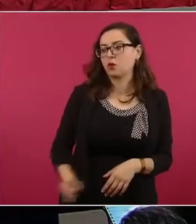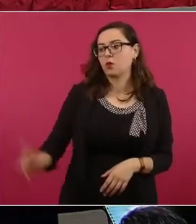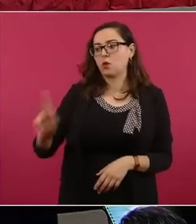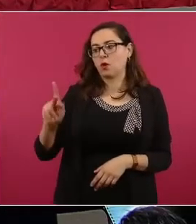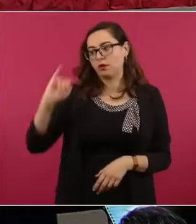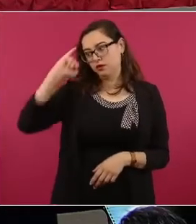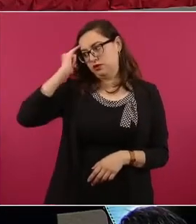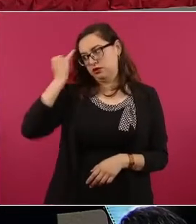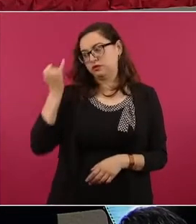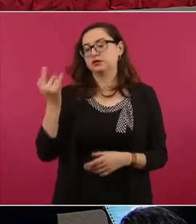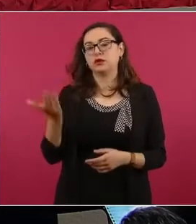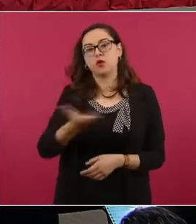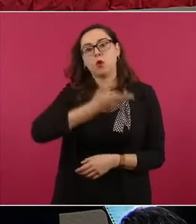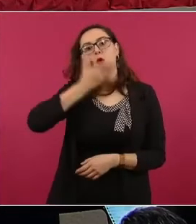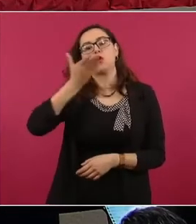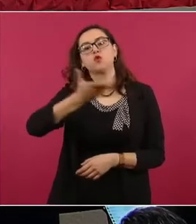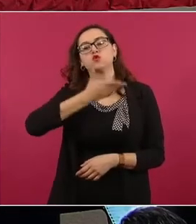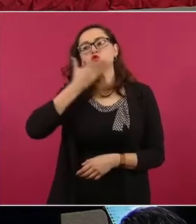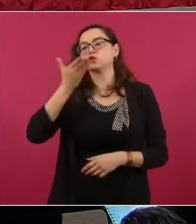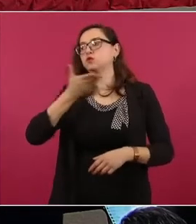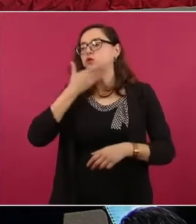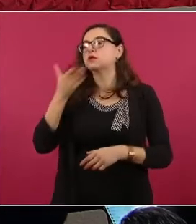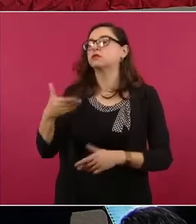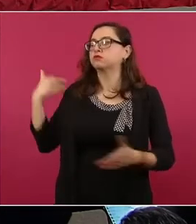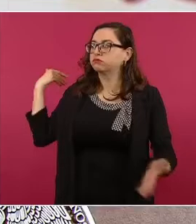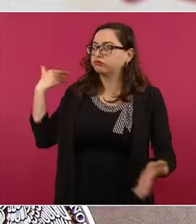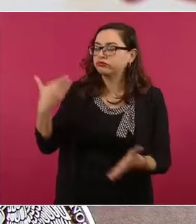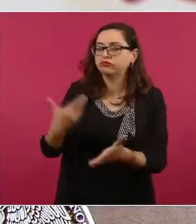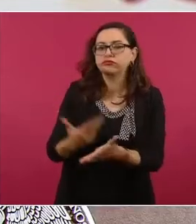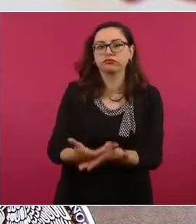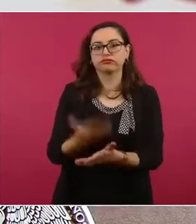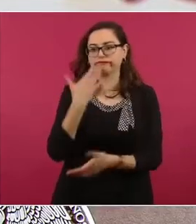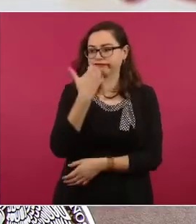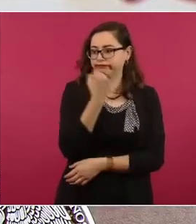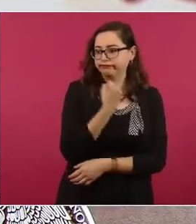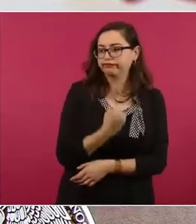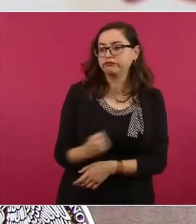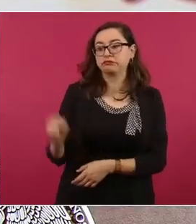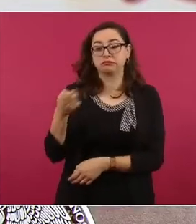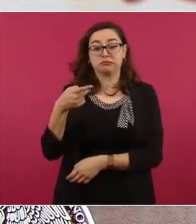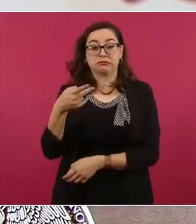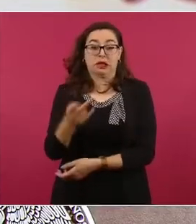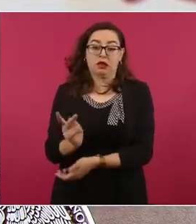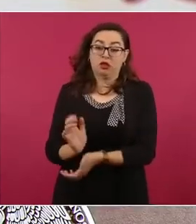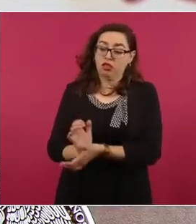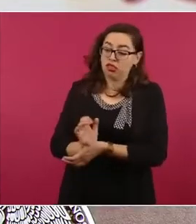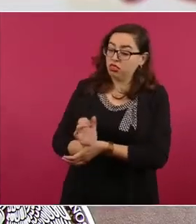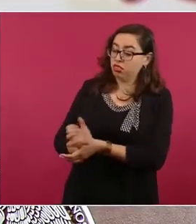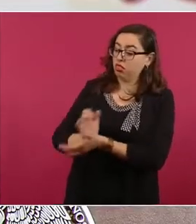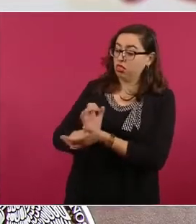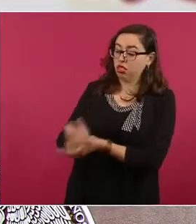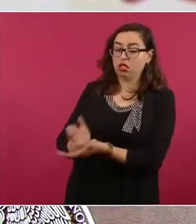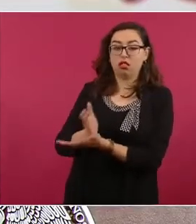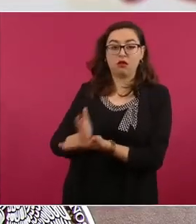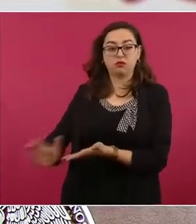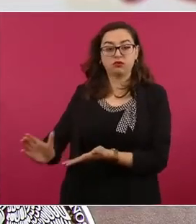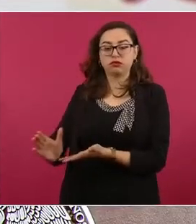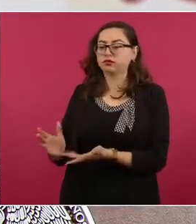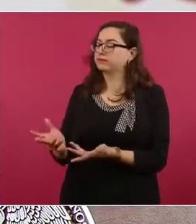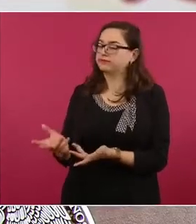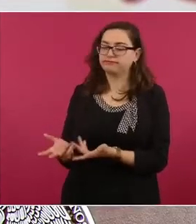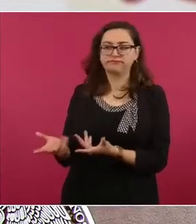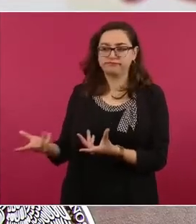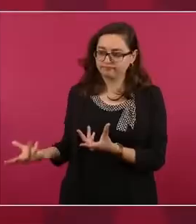de grupos sociales históricamente discriminados. Nuestro principio general por proteger primero a